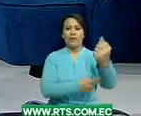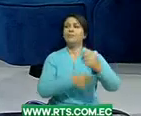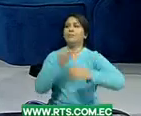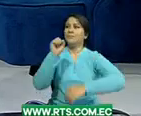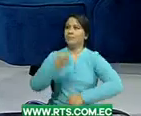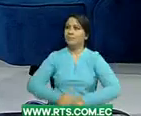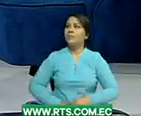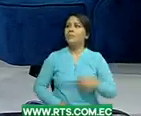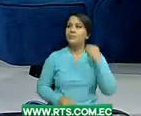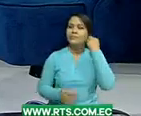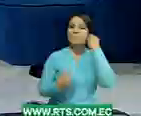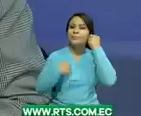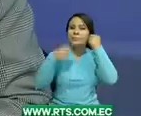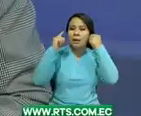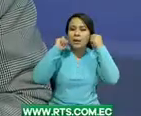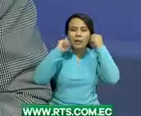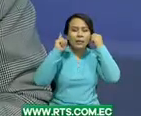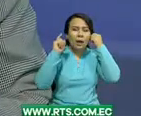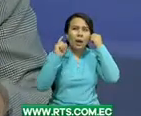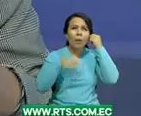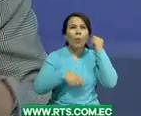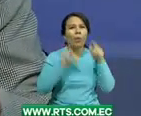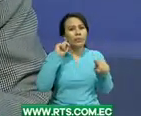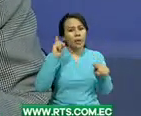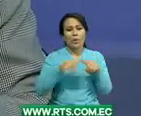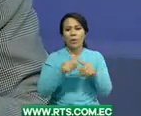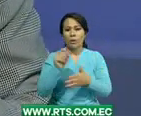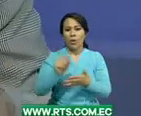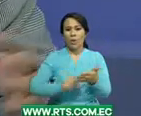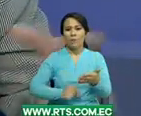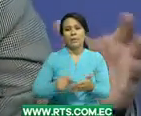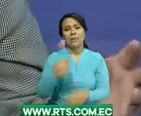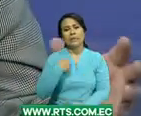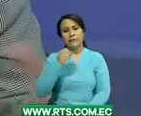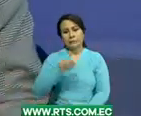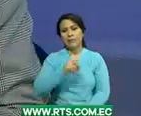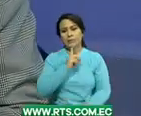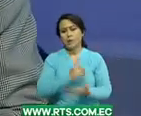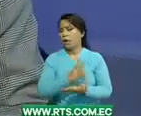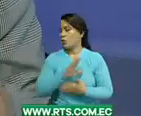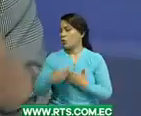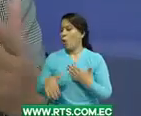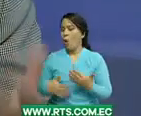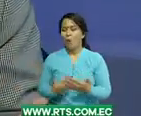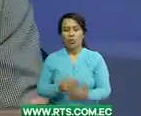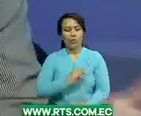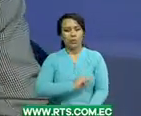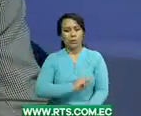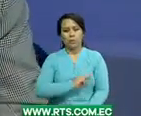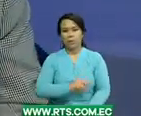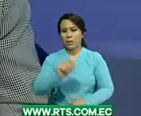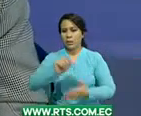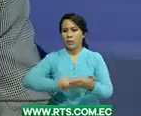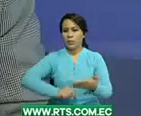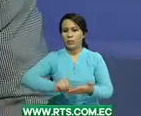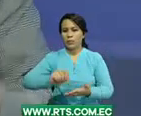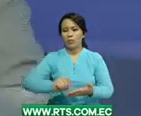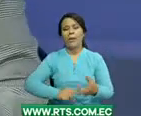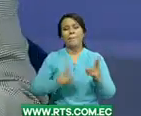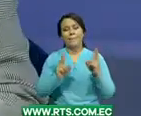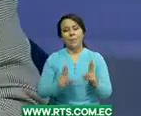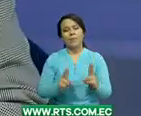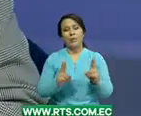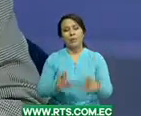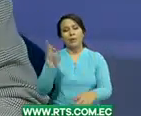la actualización de convenios que estamos haciendo, porque si bien es cierto, tenemos firmados con todos los municipios, hay que actualizarlos por estos mismos temas.